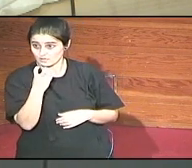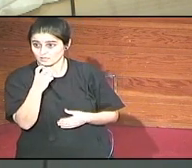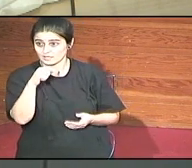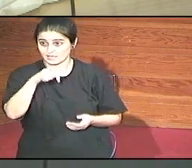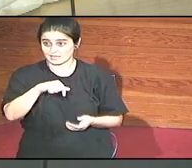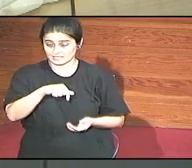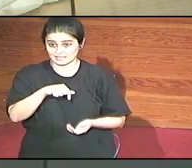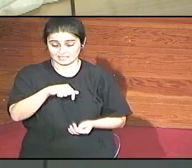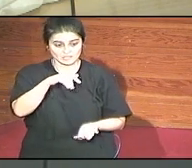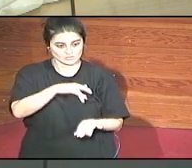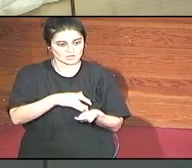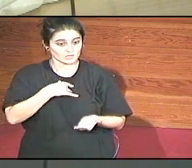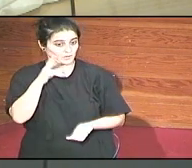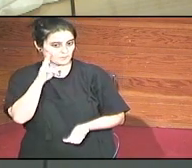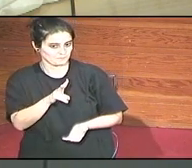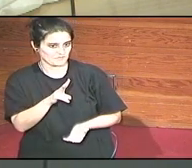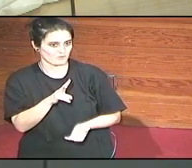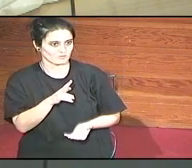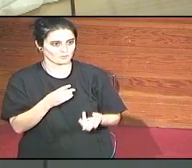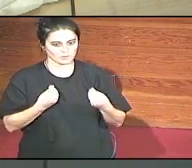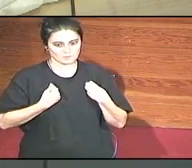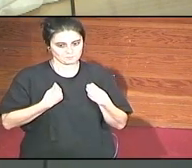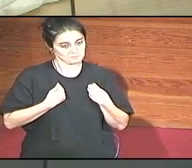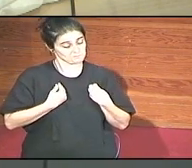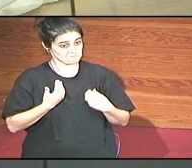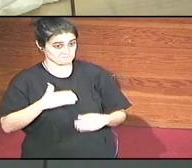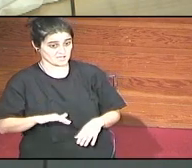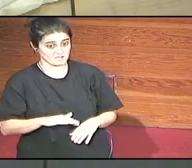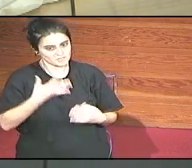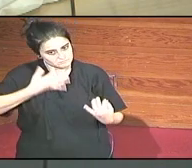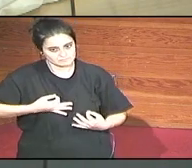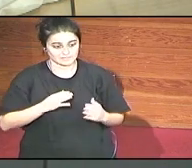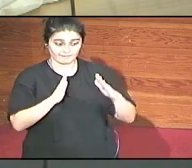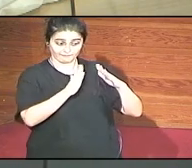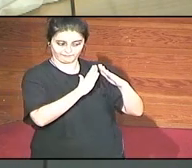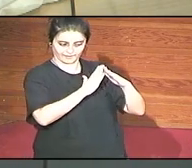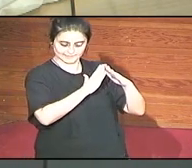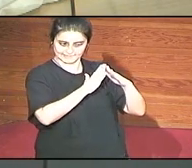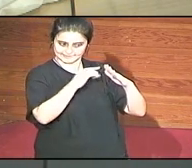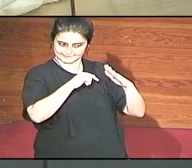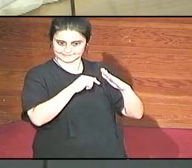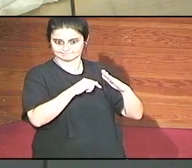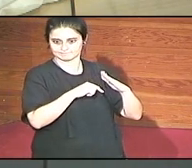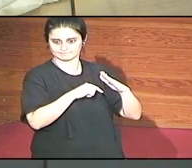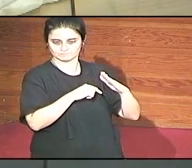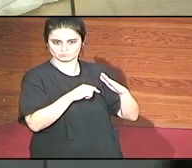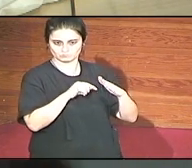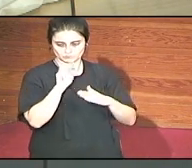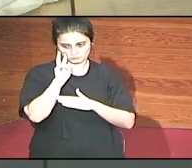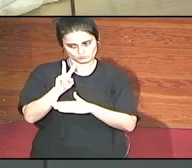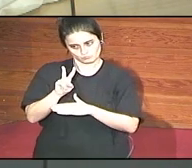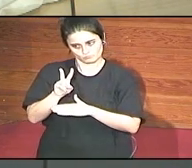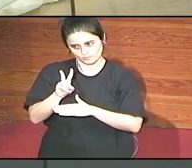nos pueda parecer que malviven en sus casas están considerados están muy bien considerados